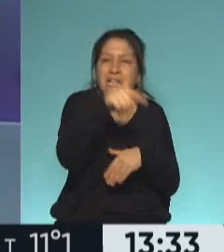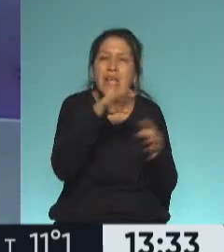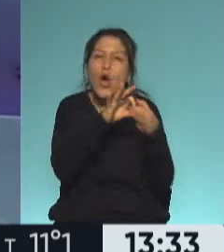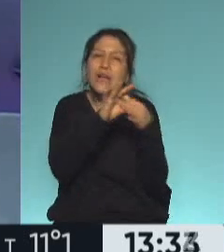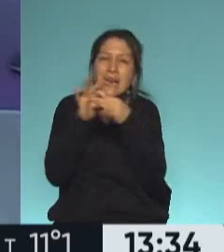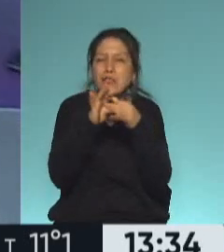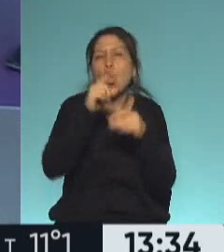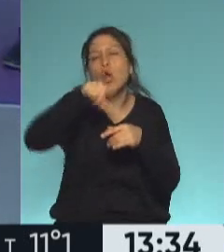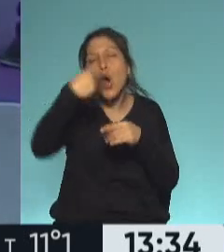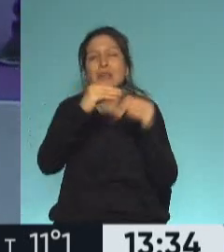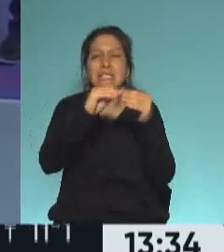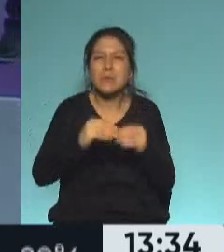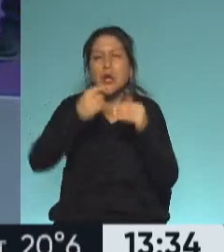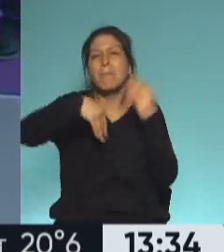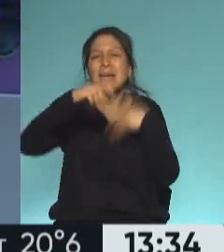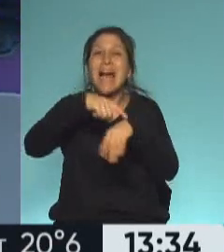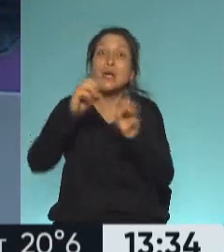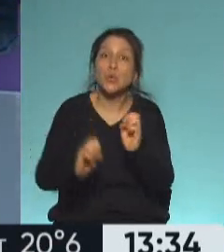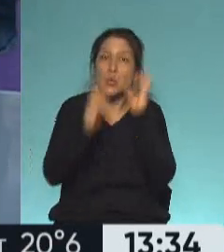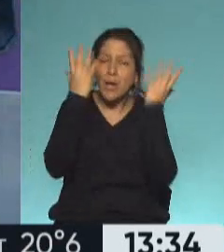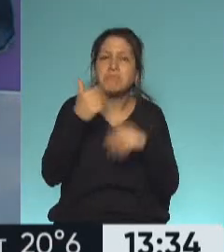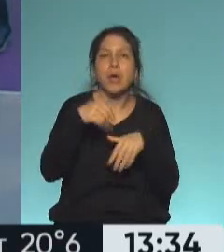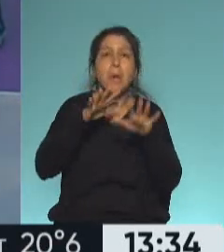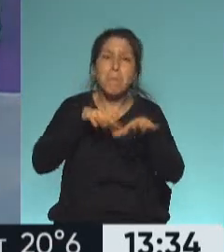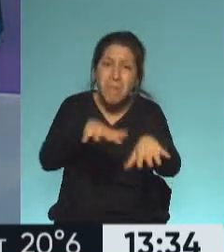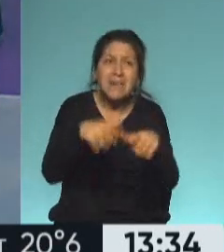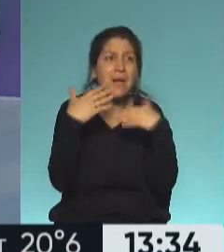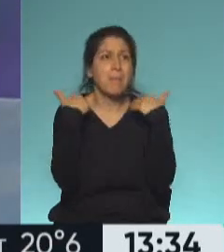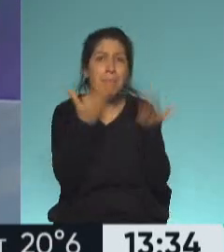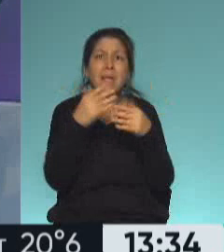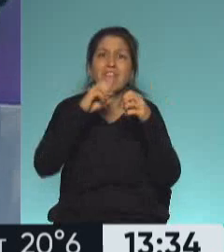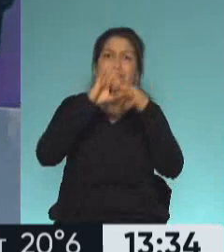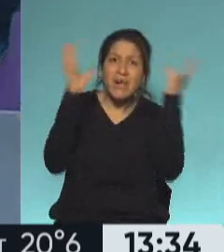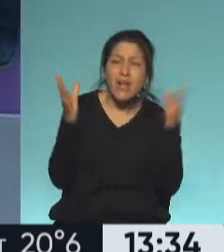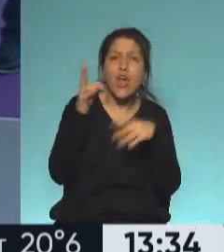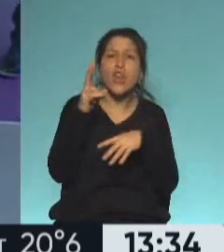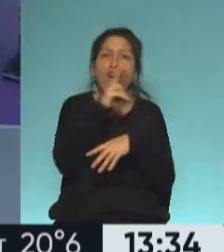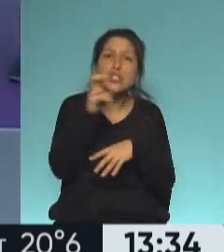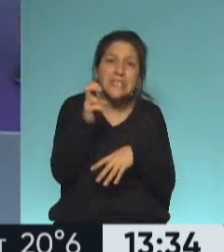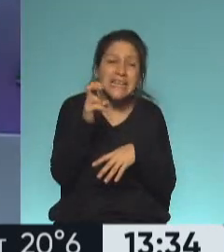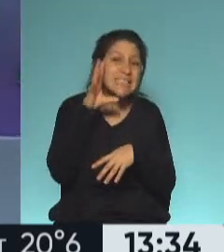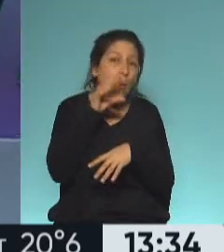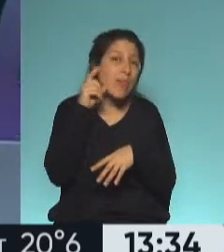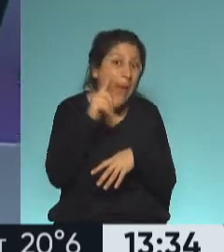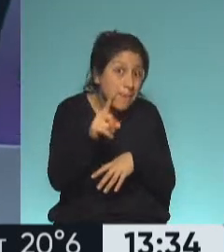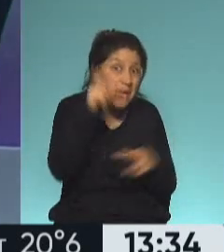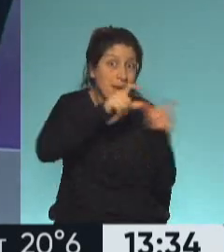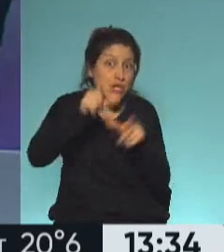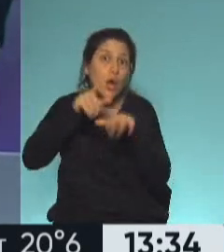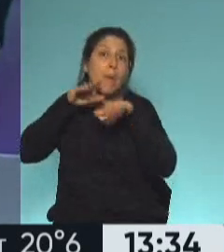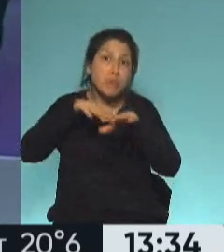otros hechos más actuales. Decíamos, marchas por la libertad. 250.000 personas protestan en Minsk,